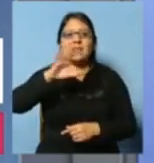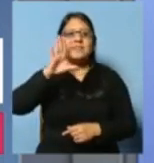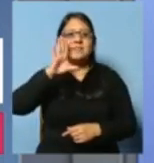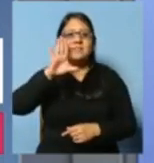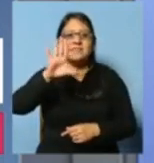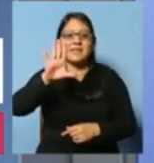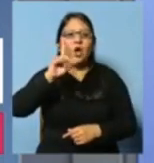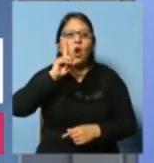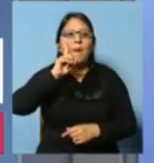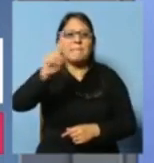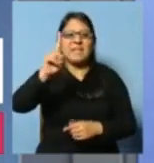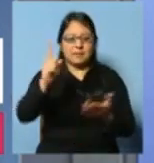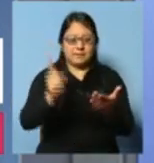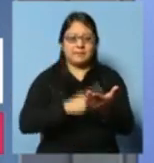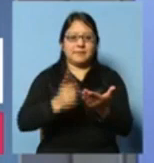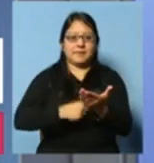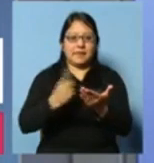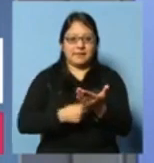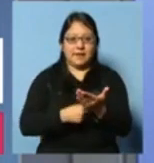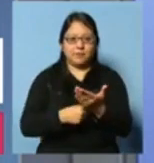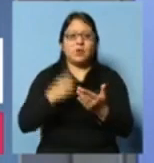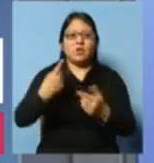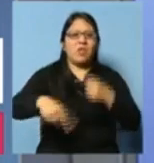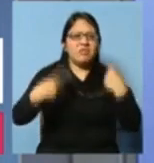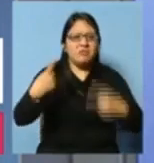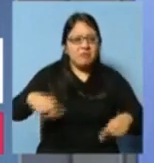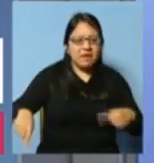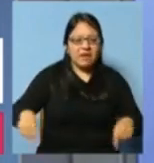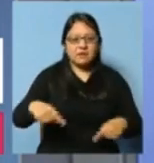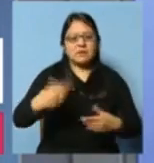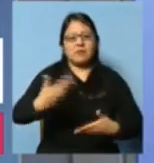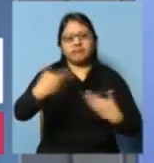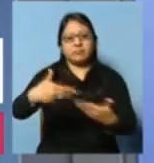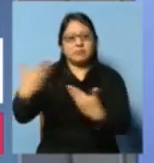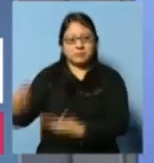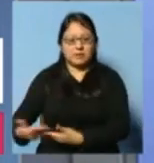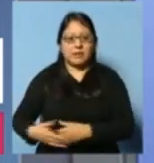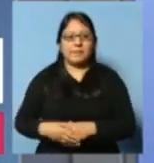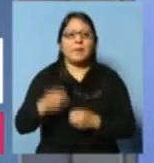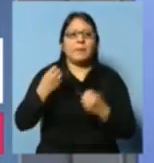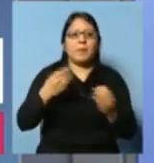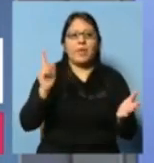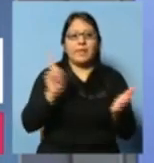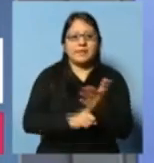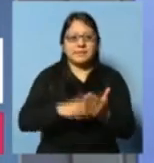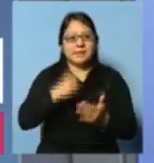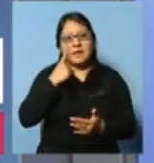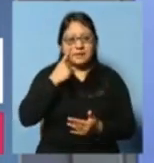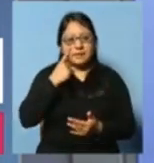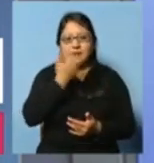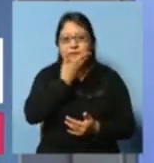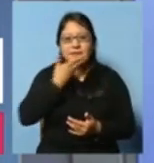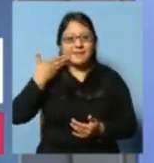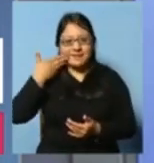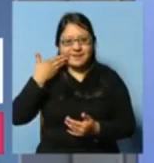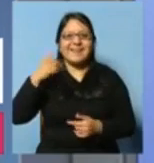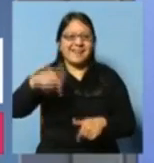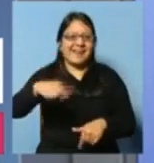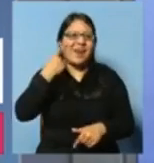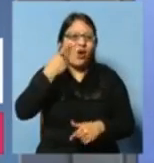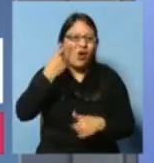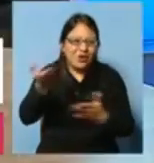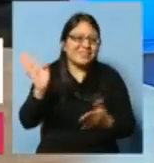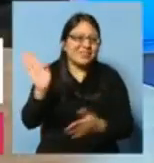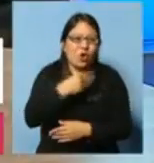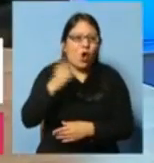tablets es un programa que ya se viene desarrollando en distintas entregas porque la decisión del intendente de don chuli como le dicen aquí